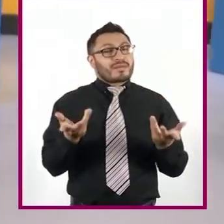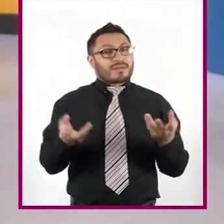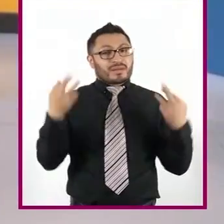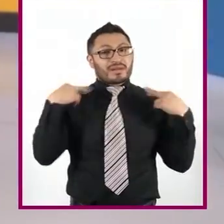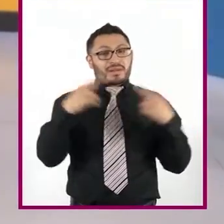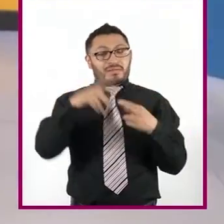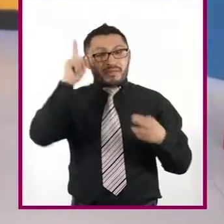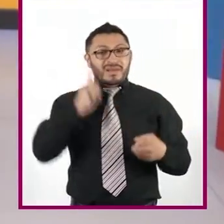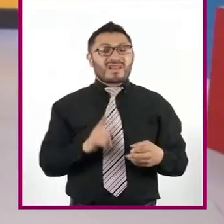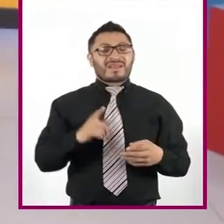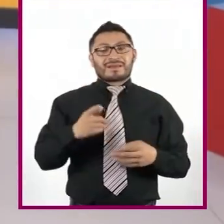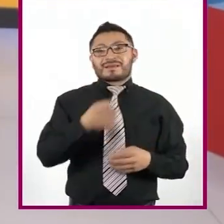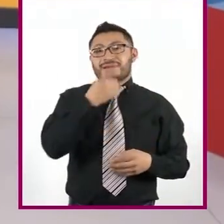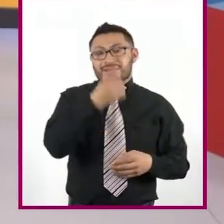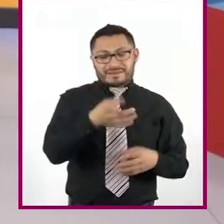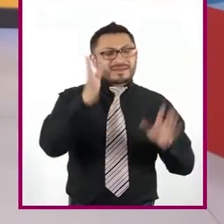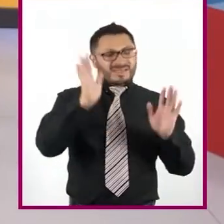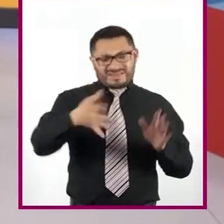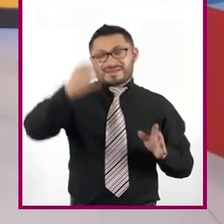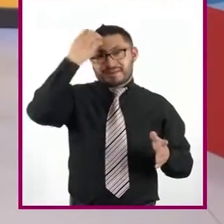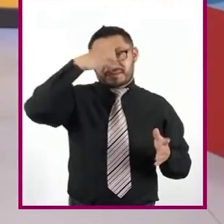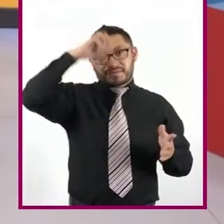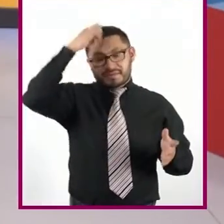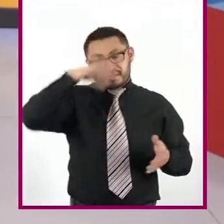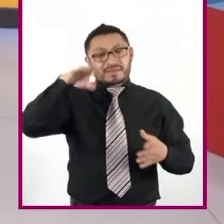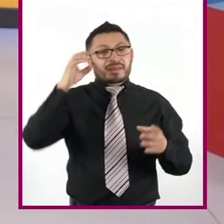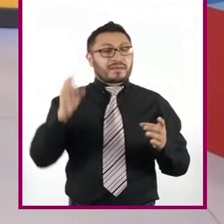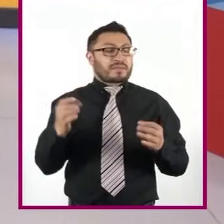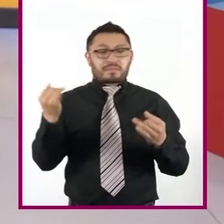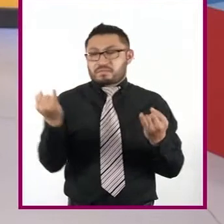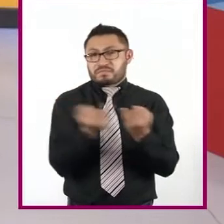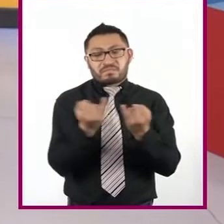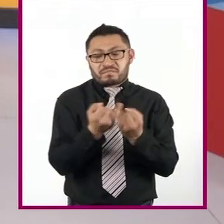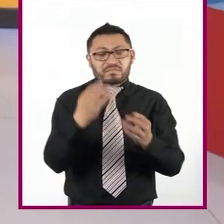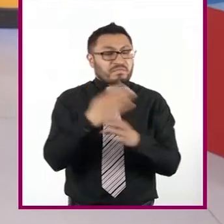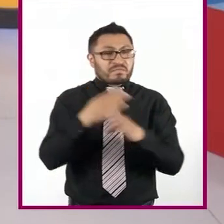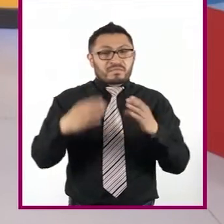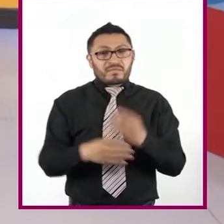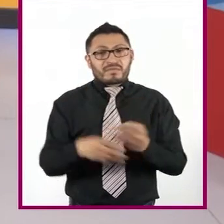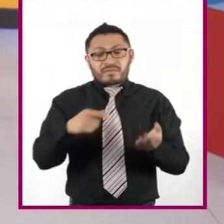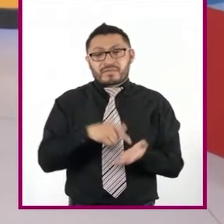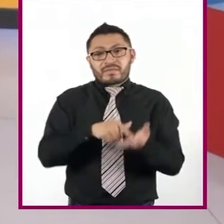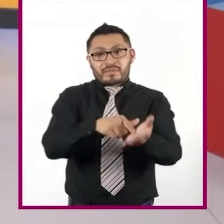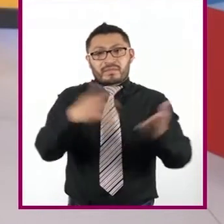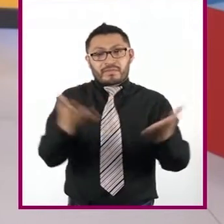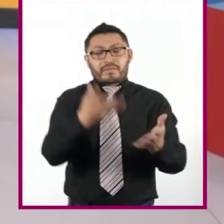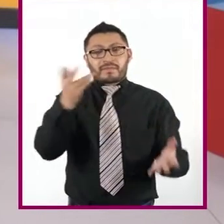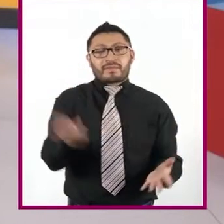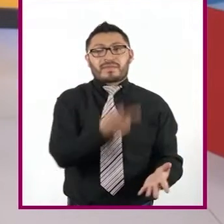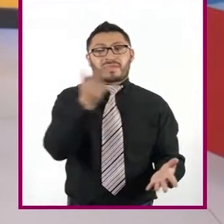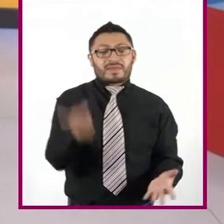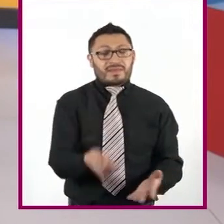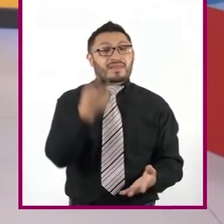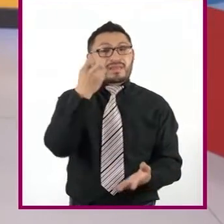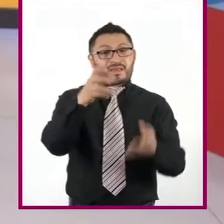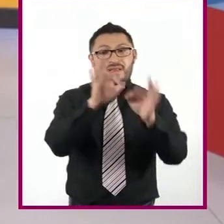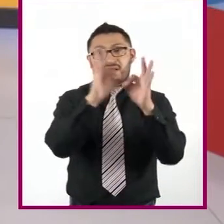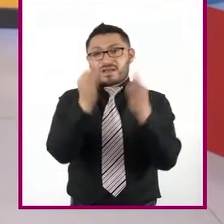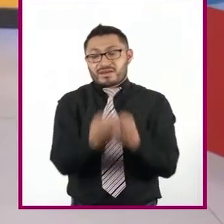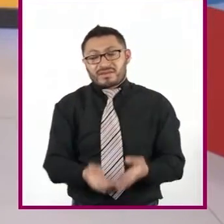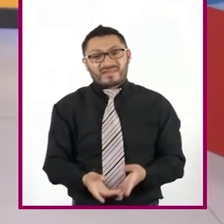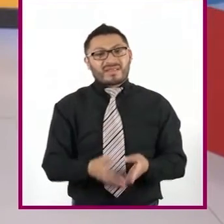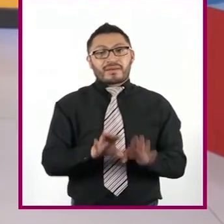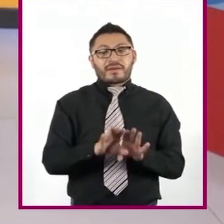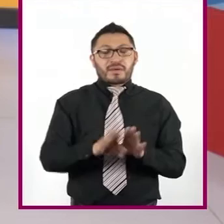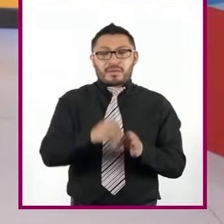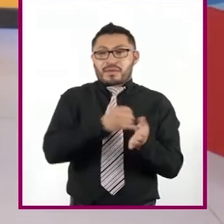grupo, quien ya tenía bastante experiencia en situaciones, propuso realizar una encuesta. De esta manera, se podría